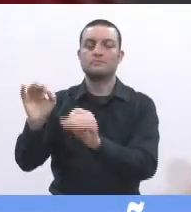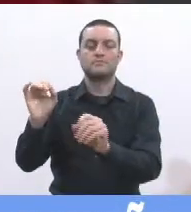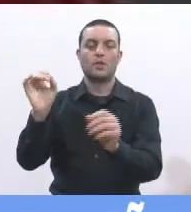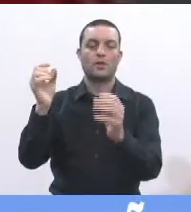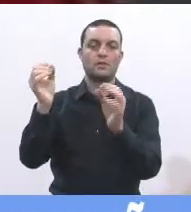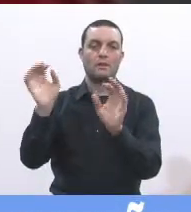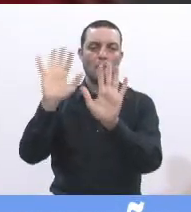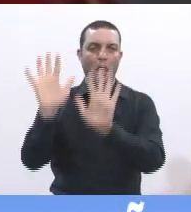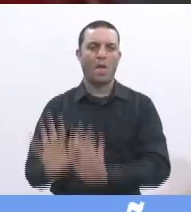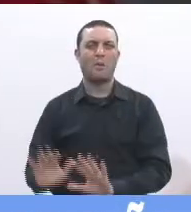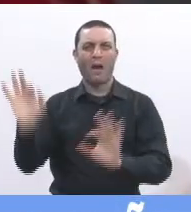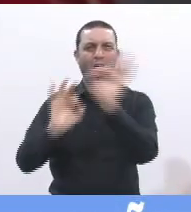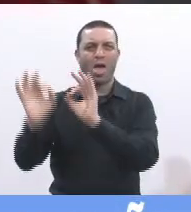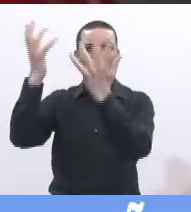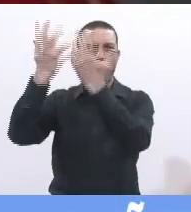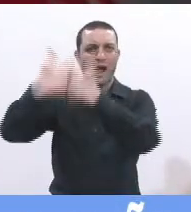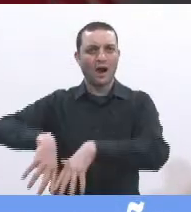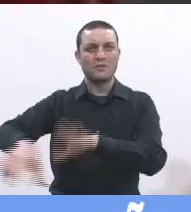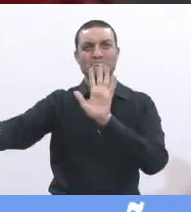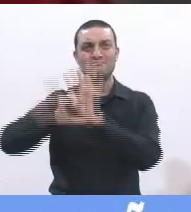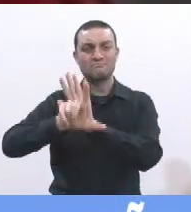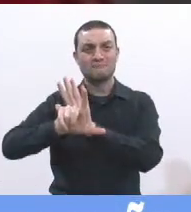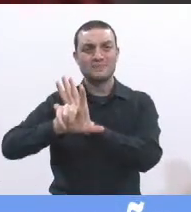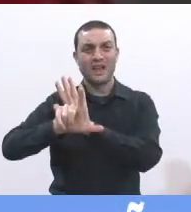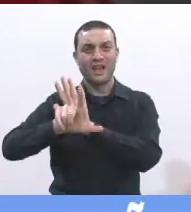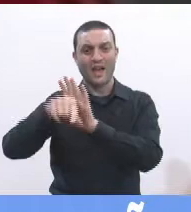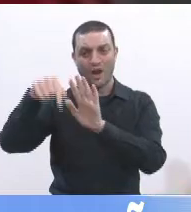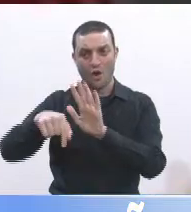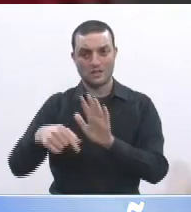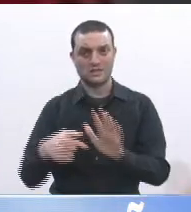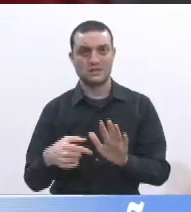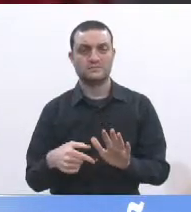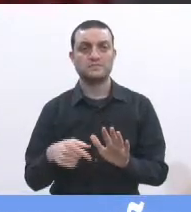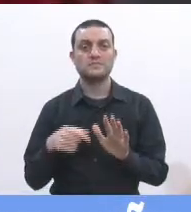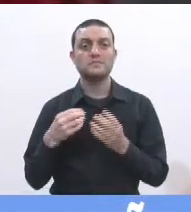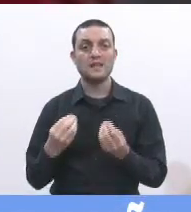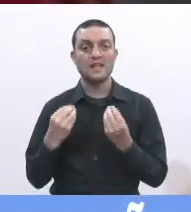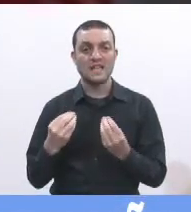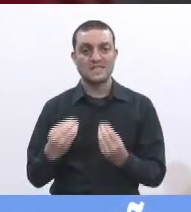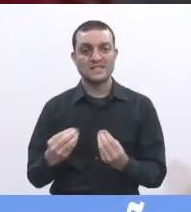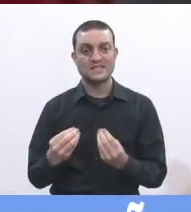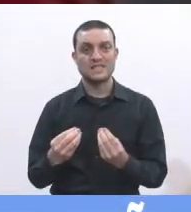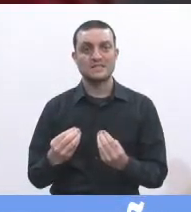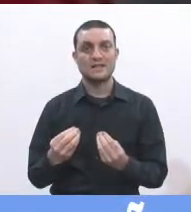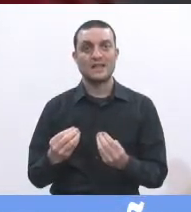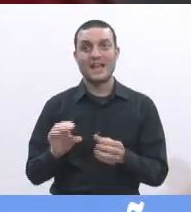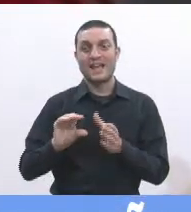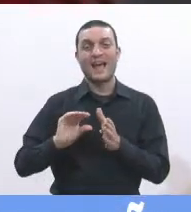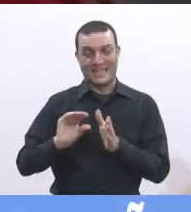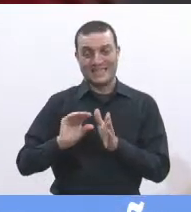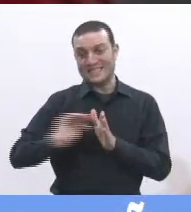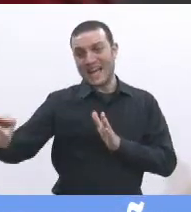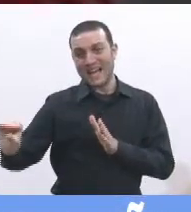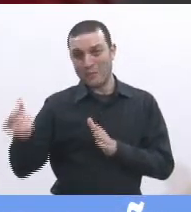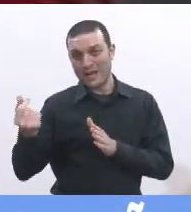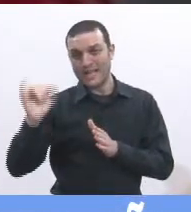Aires, sino que además elimina la automaticidad que gozaba las transferencias de los recursos en el marco de la